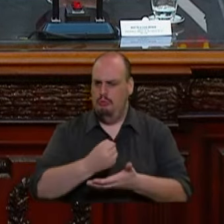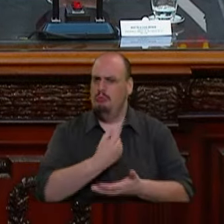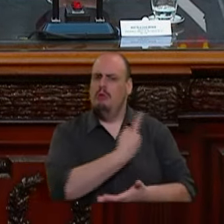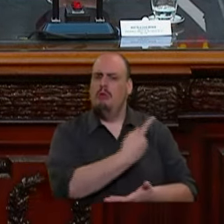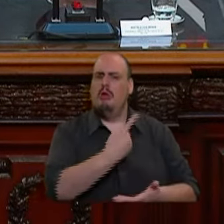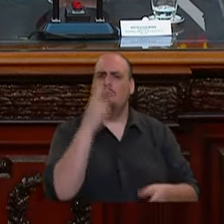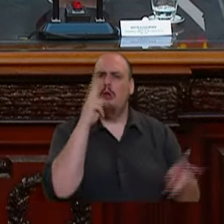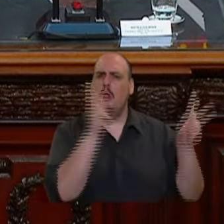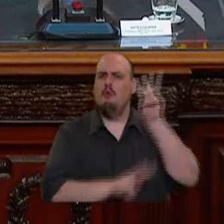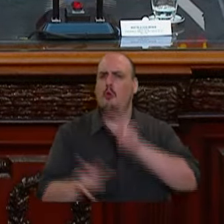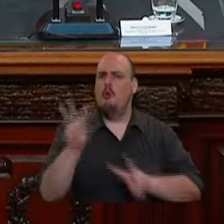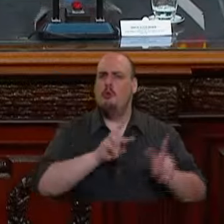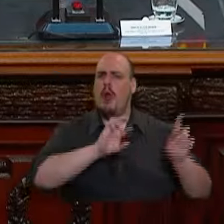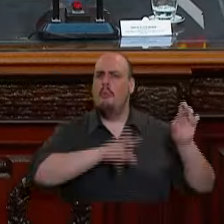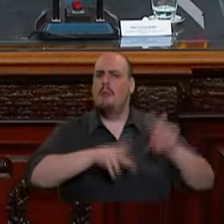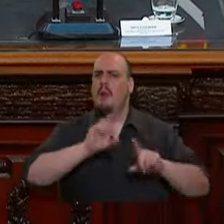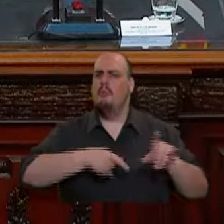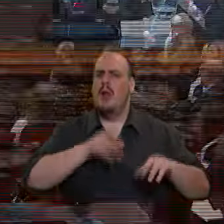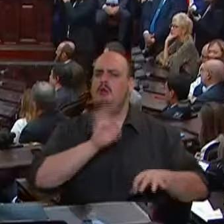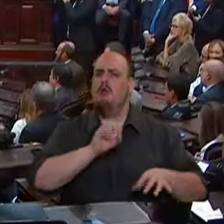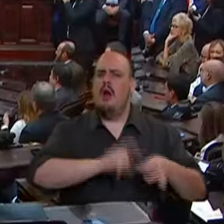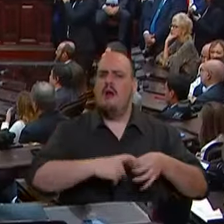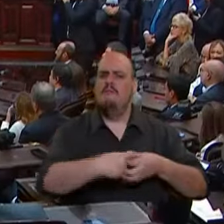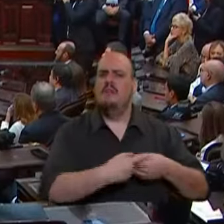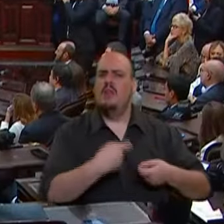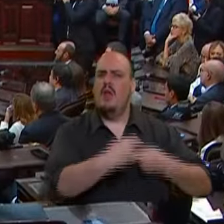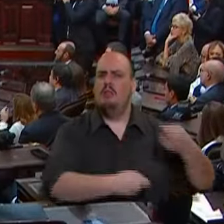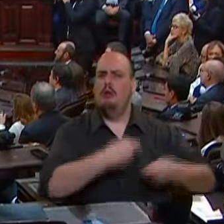de donantes o afiliados propios.